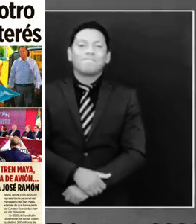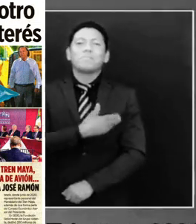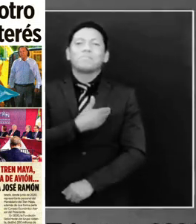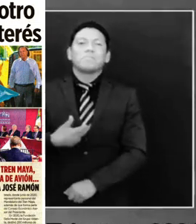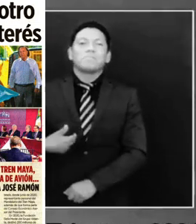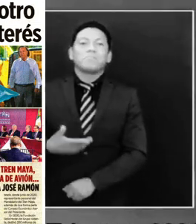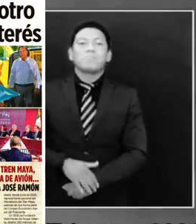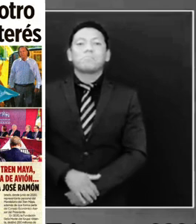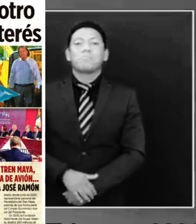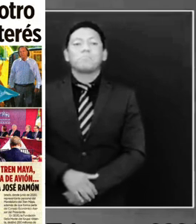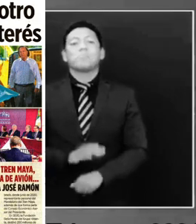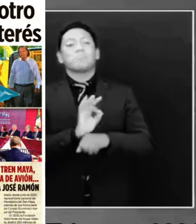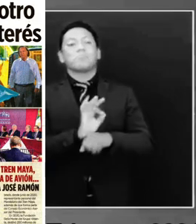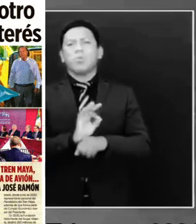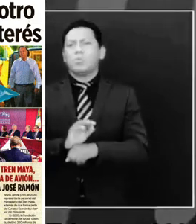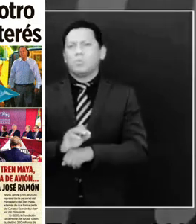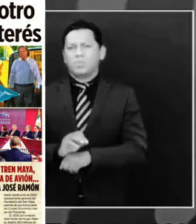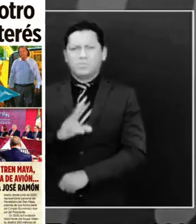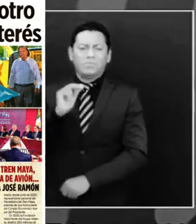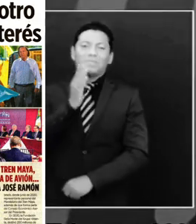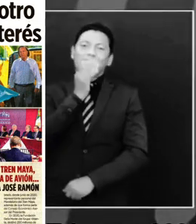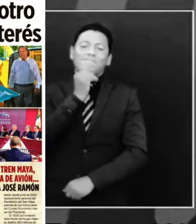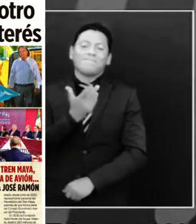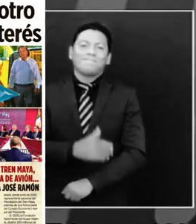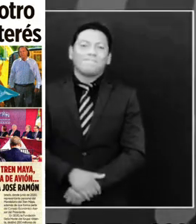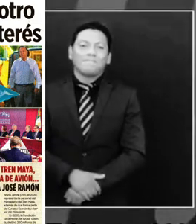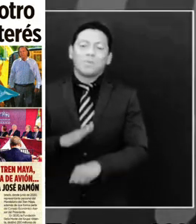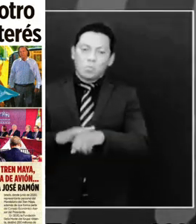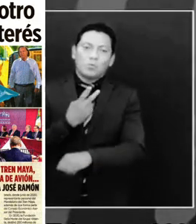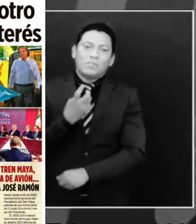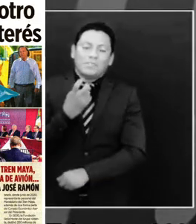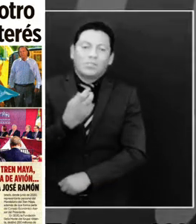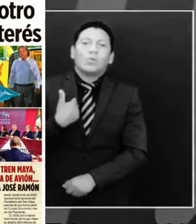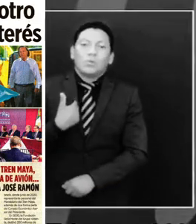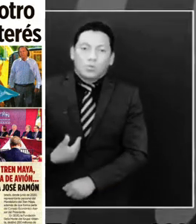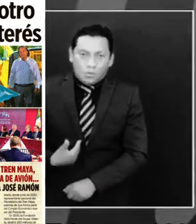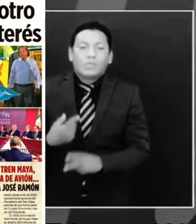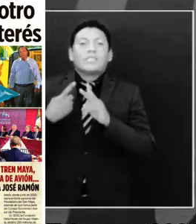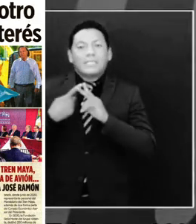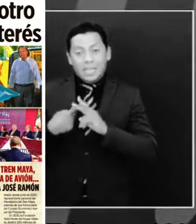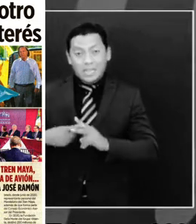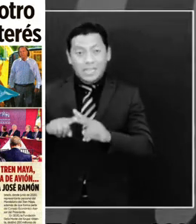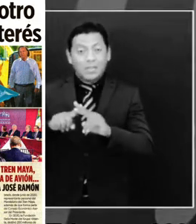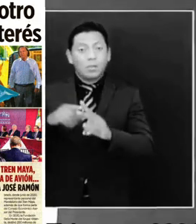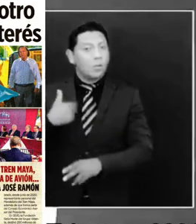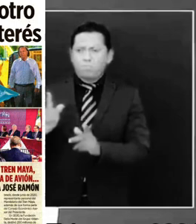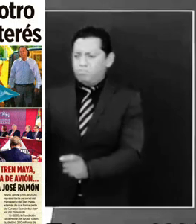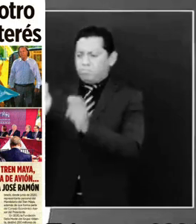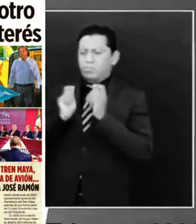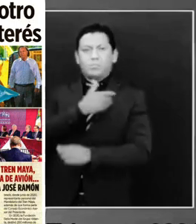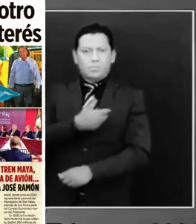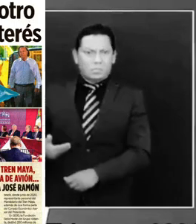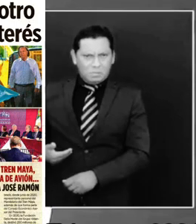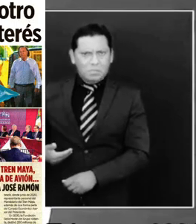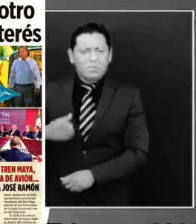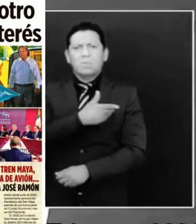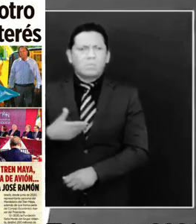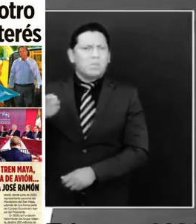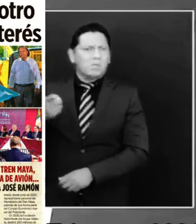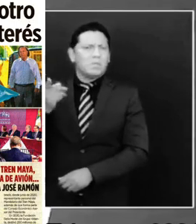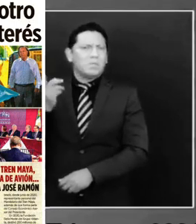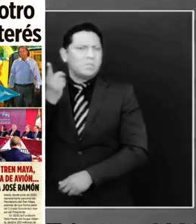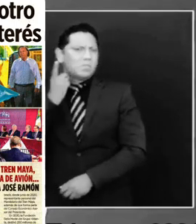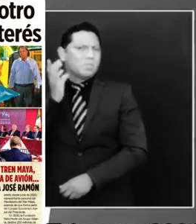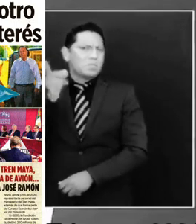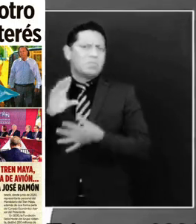El presidente no puede ser rehén de nadie. Por eso, yo desde el principio, bueno, desde que tomé posición en la Cámara,